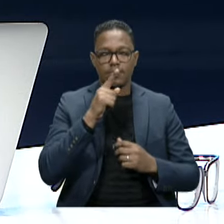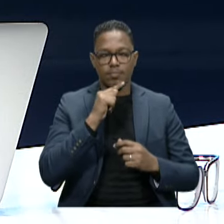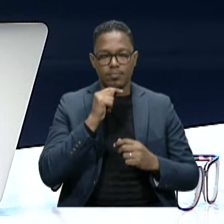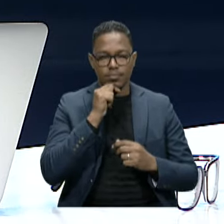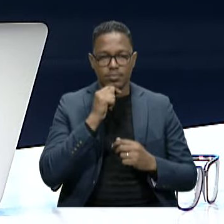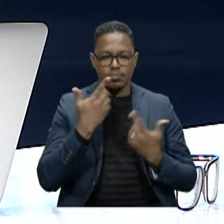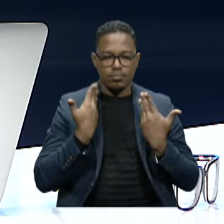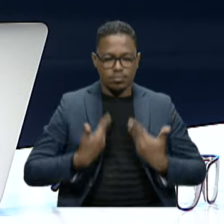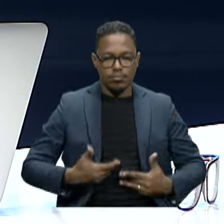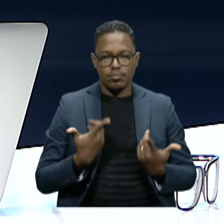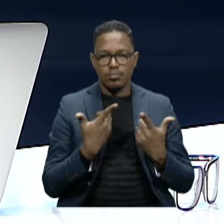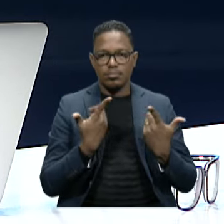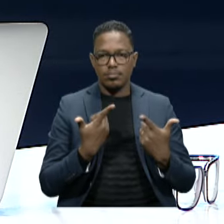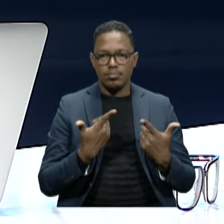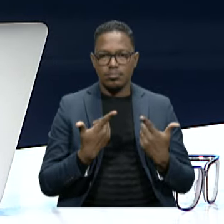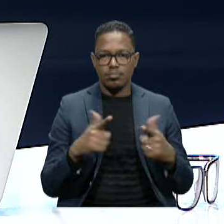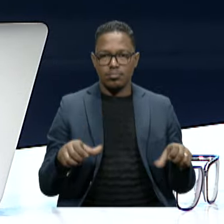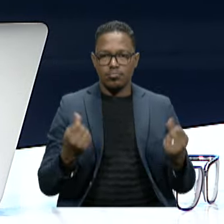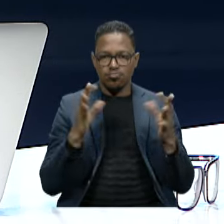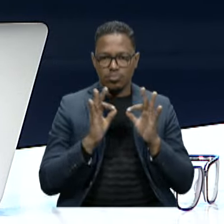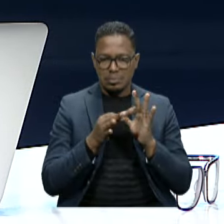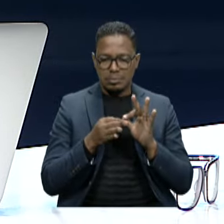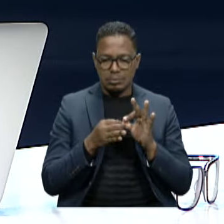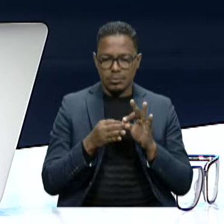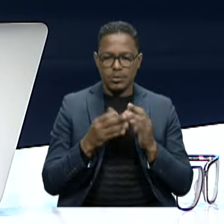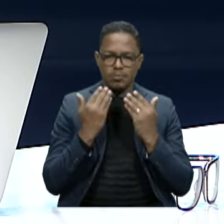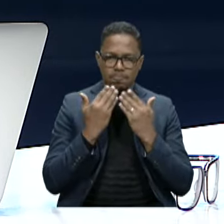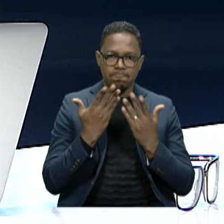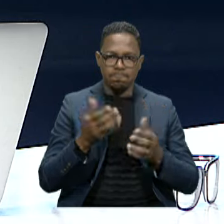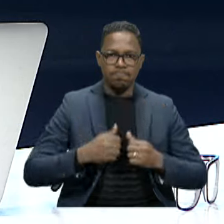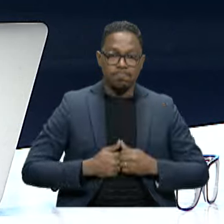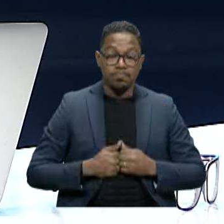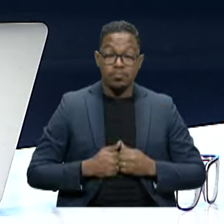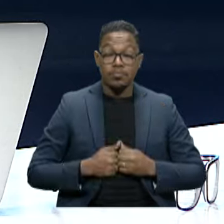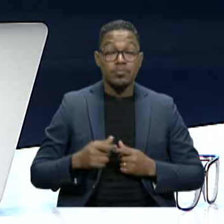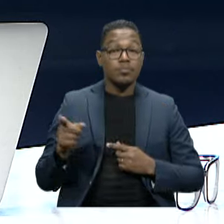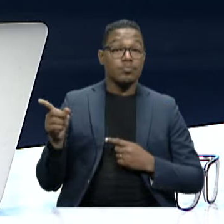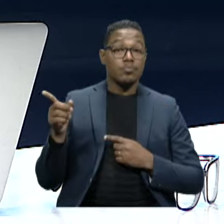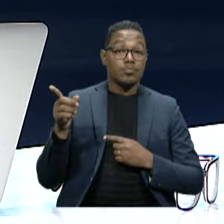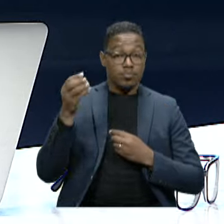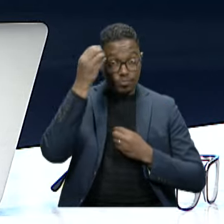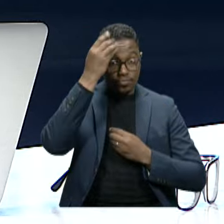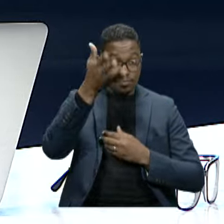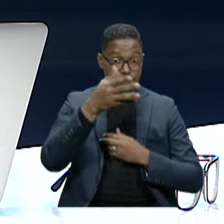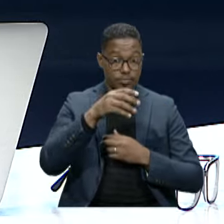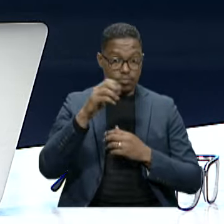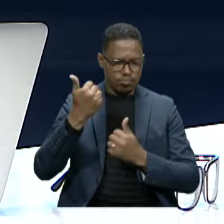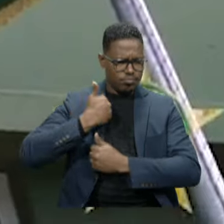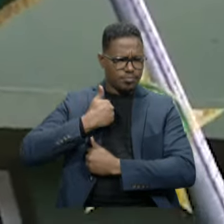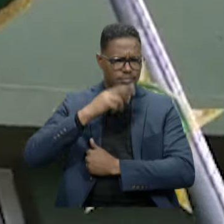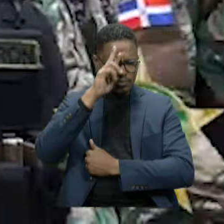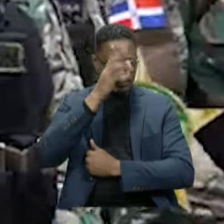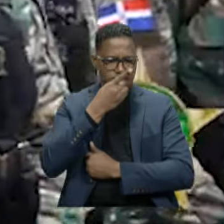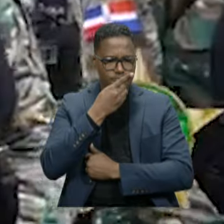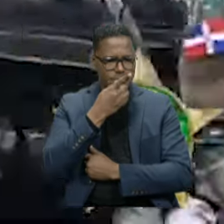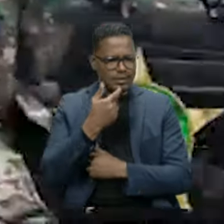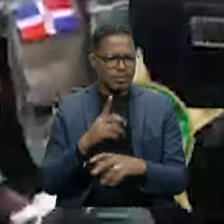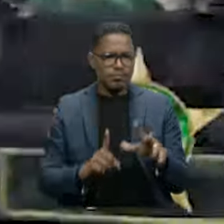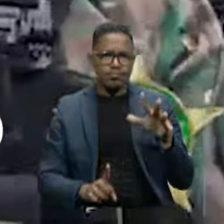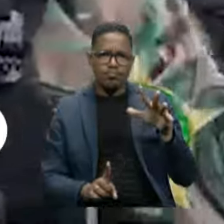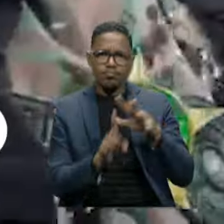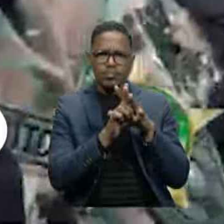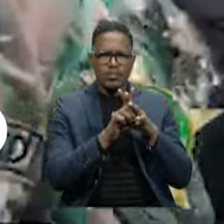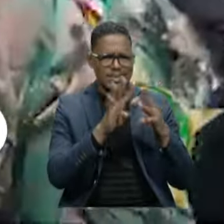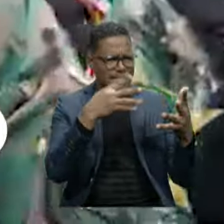Terrero interpretando el lenguaje de señas allí también conmigo. Bien, les cuento que el Ejército de República Dominicana informó de un incidente ocurrido